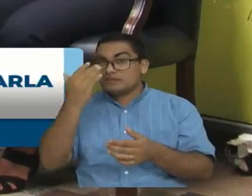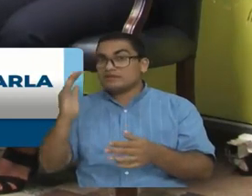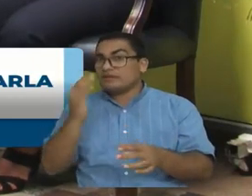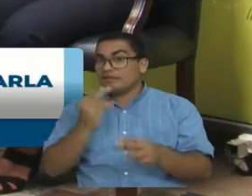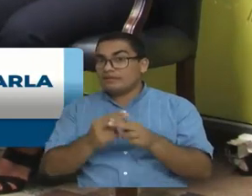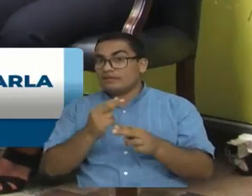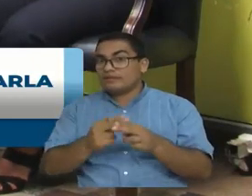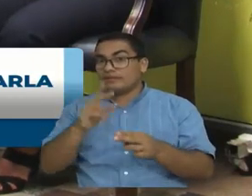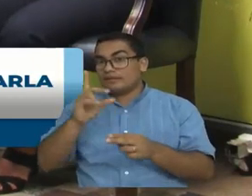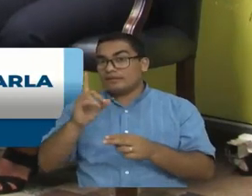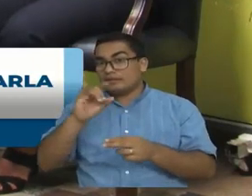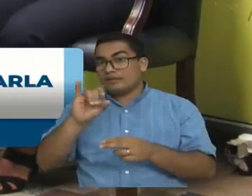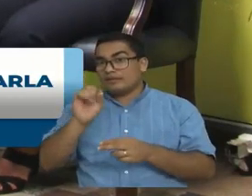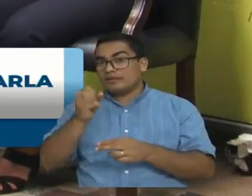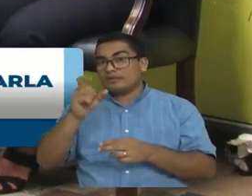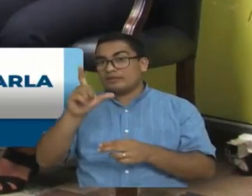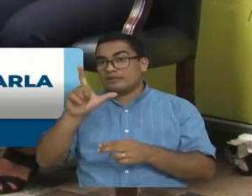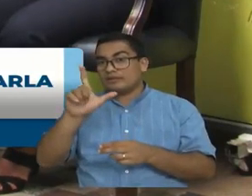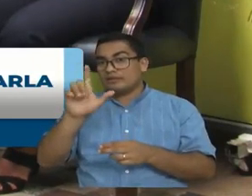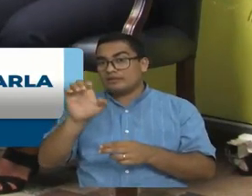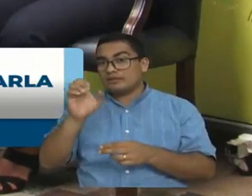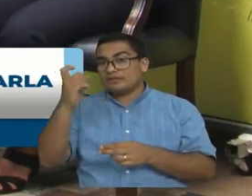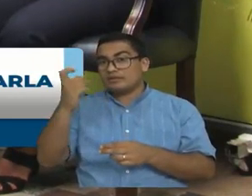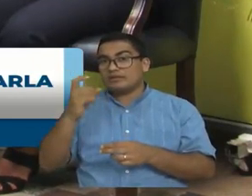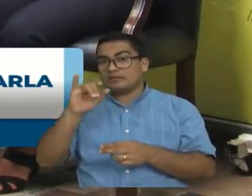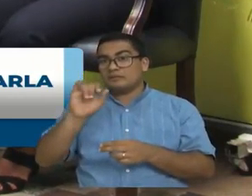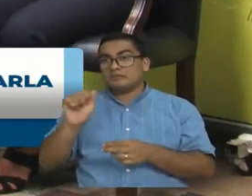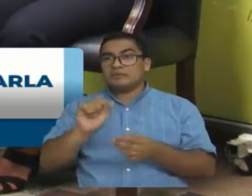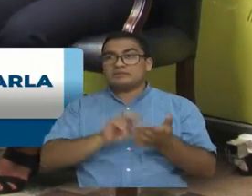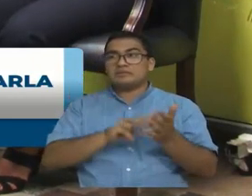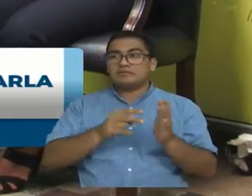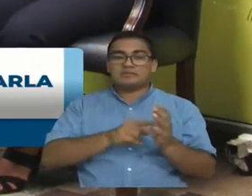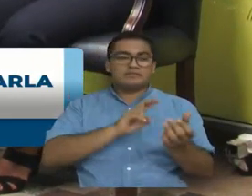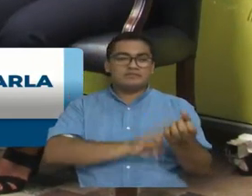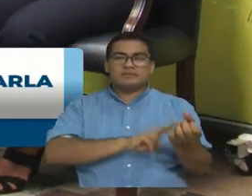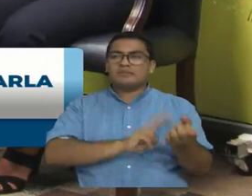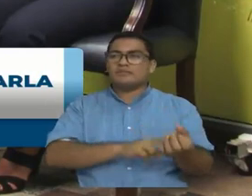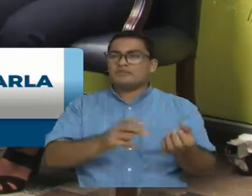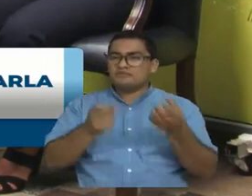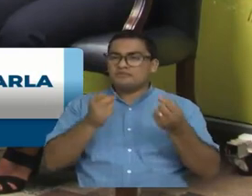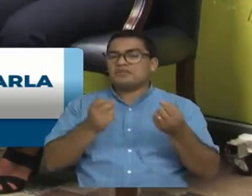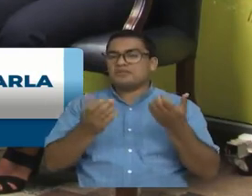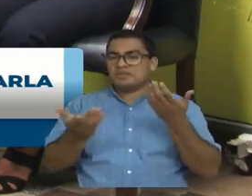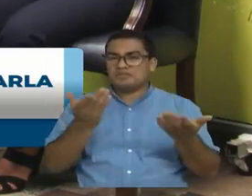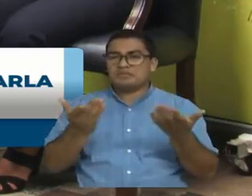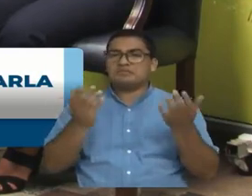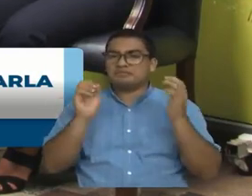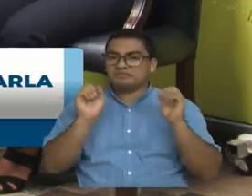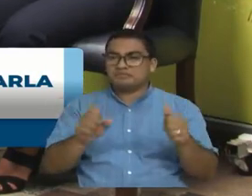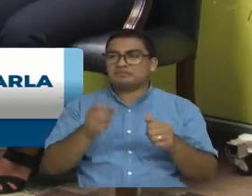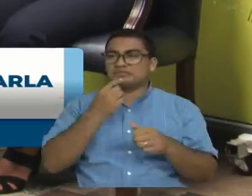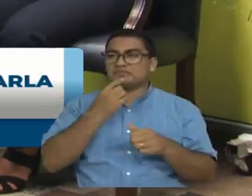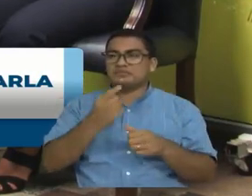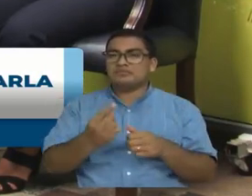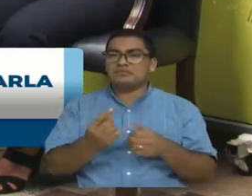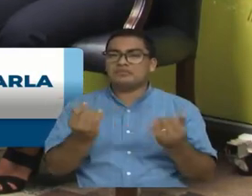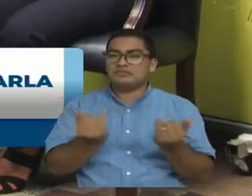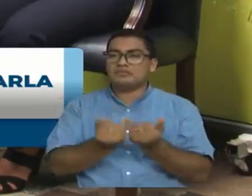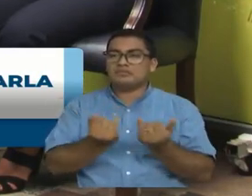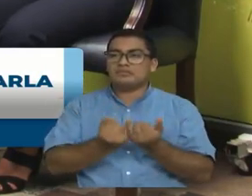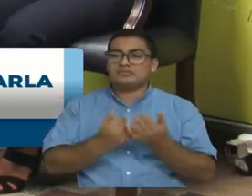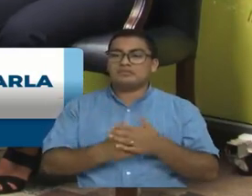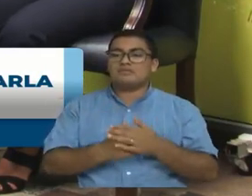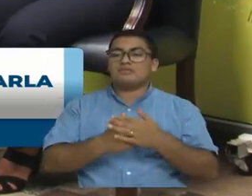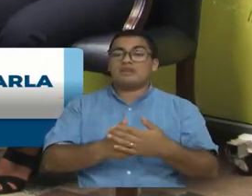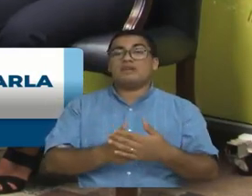dislexia? No. No tiene que ver con falta de vitaminas, menos descartado. Sí podría ser porque podría provocar en el embarazo